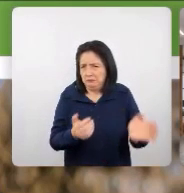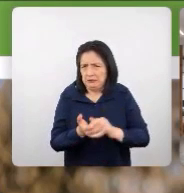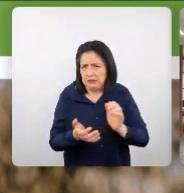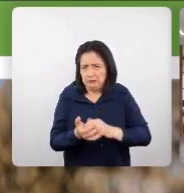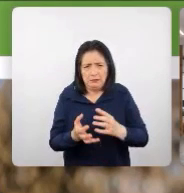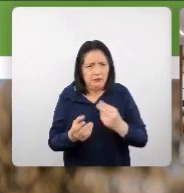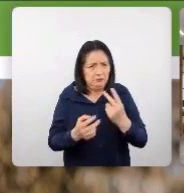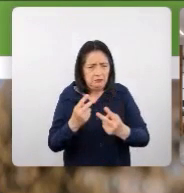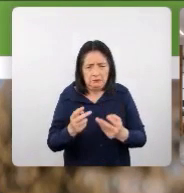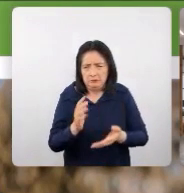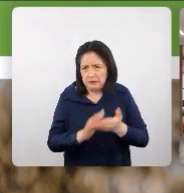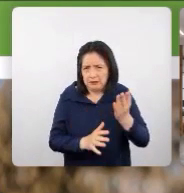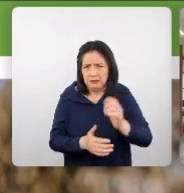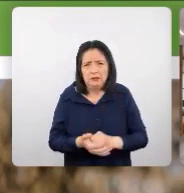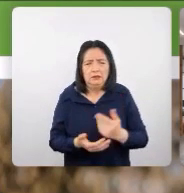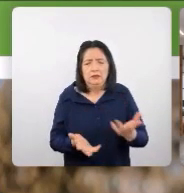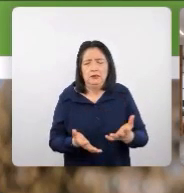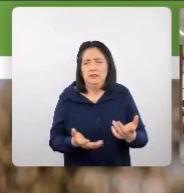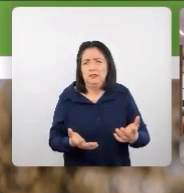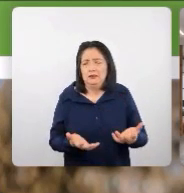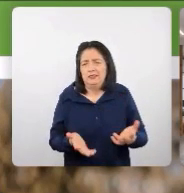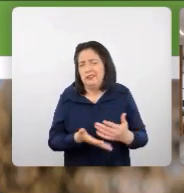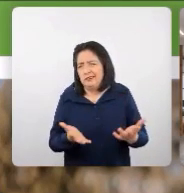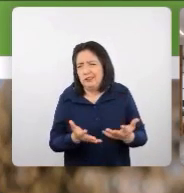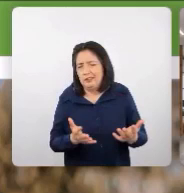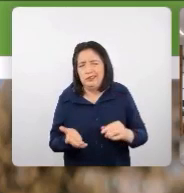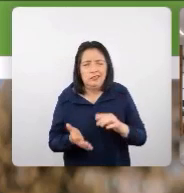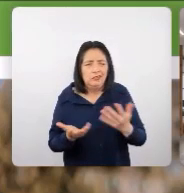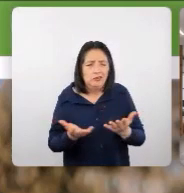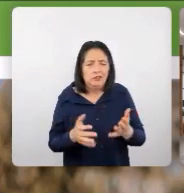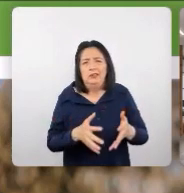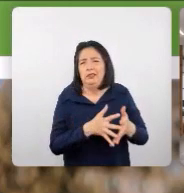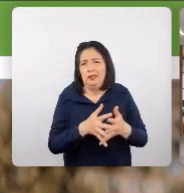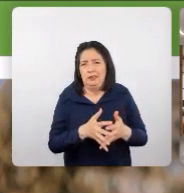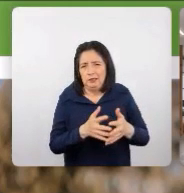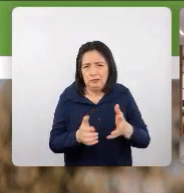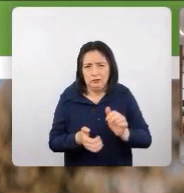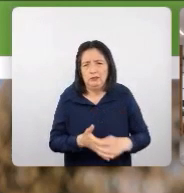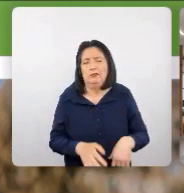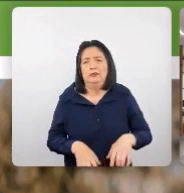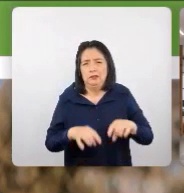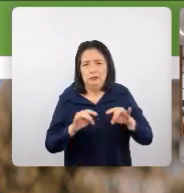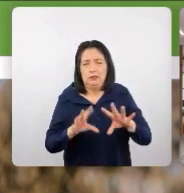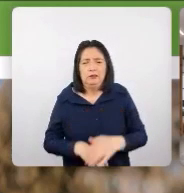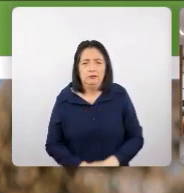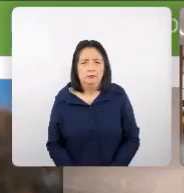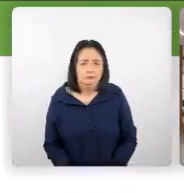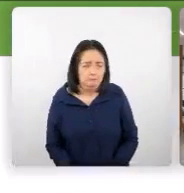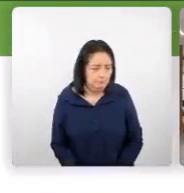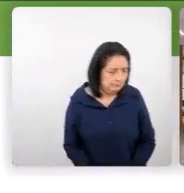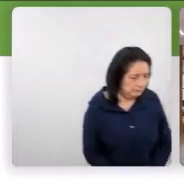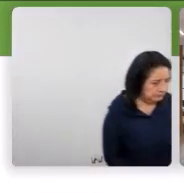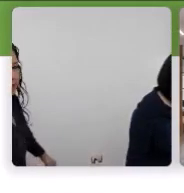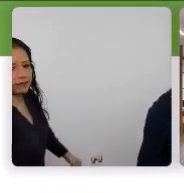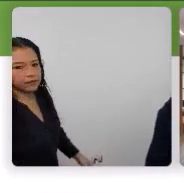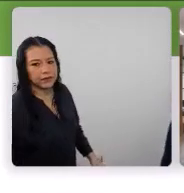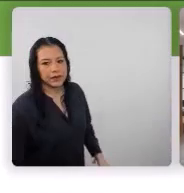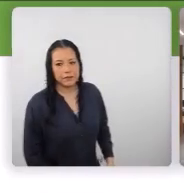tienen y en los mercados anglosajones estaríamos hablando de Estados Unidos y Australia.